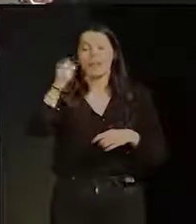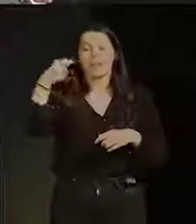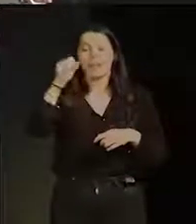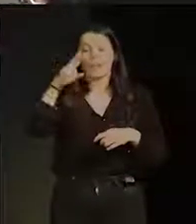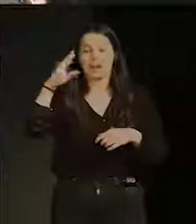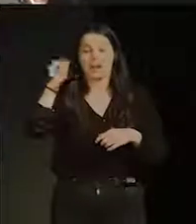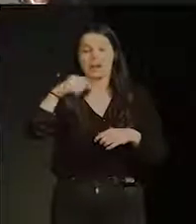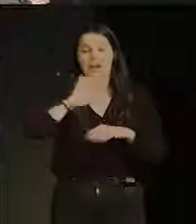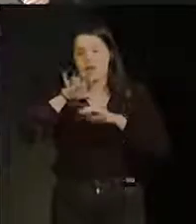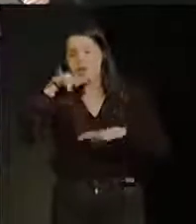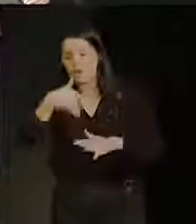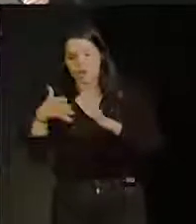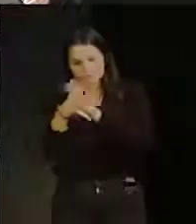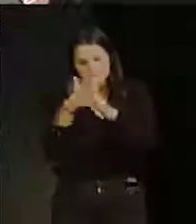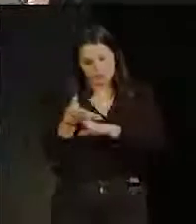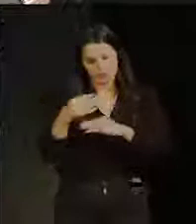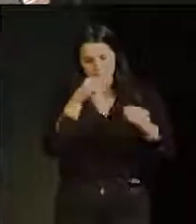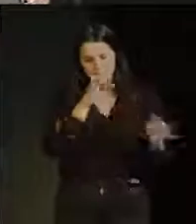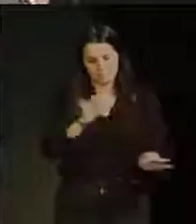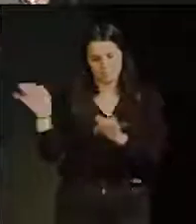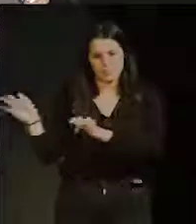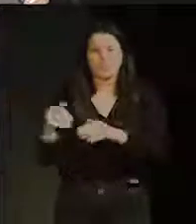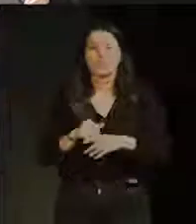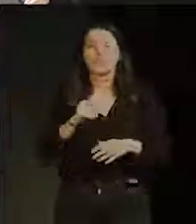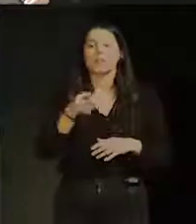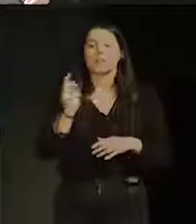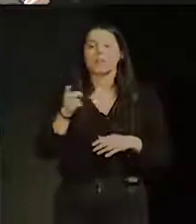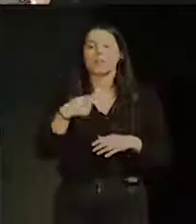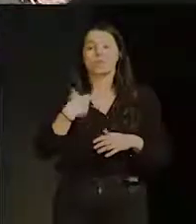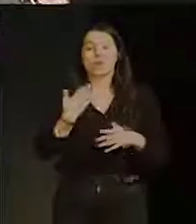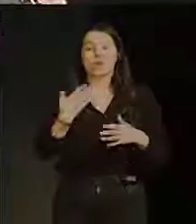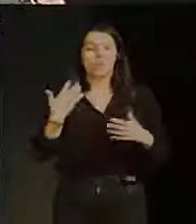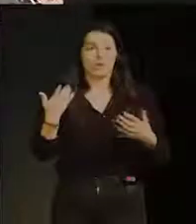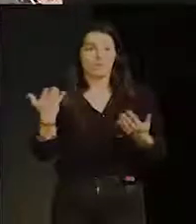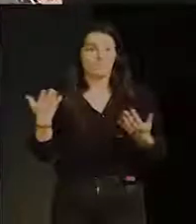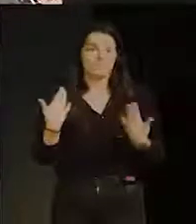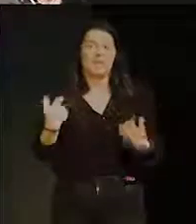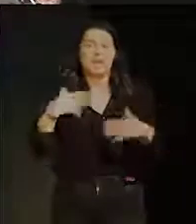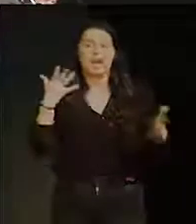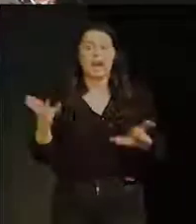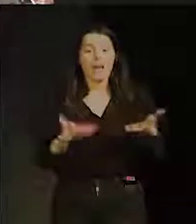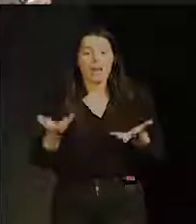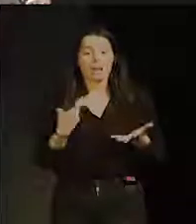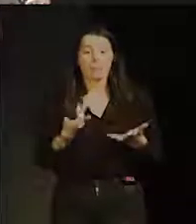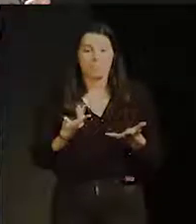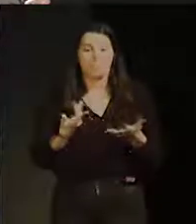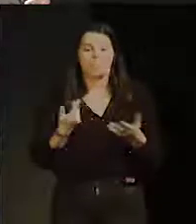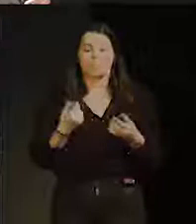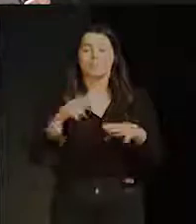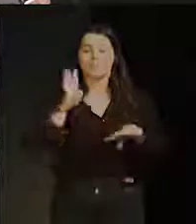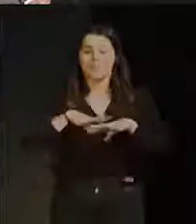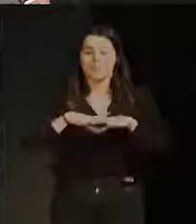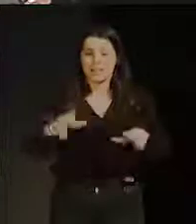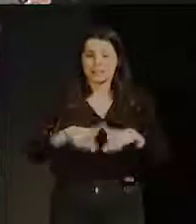va a desvelar un poquito, así que ahora os voy a dejar con ella y solamente animaos a que utilicéis las redes sociales de